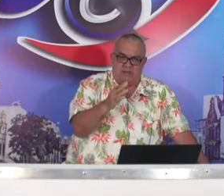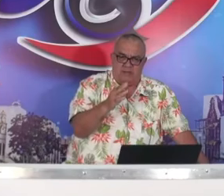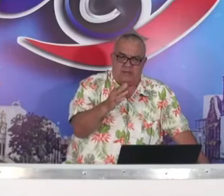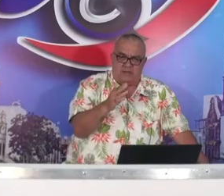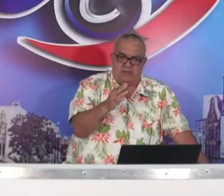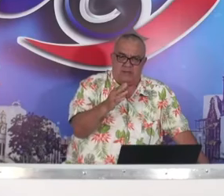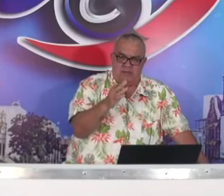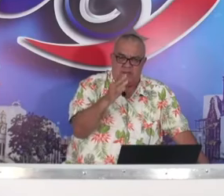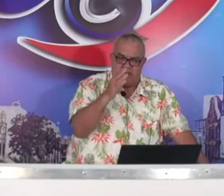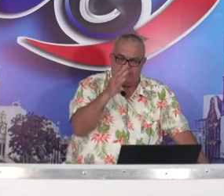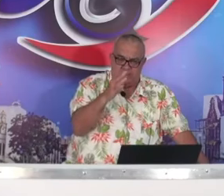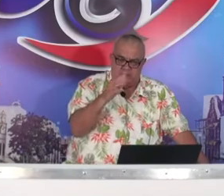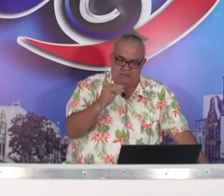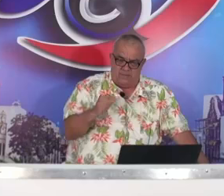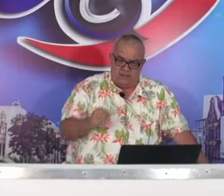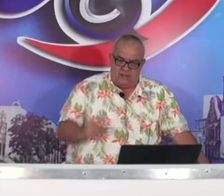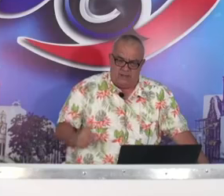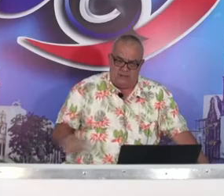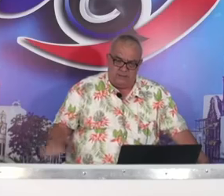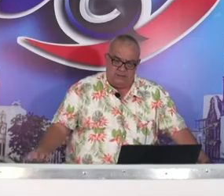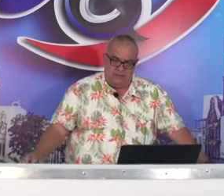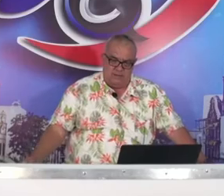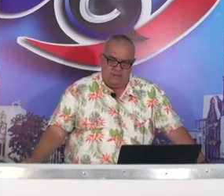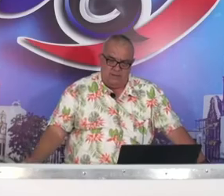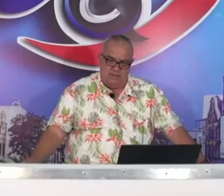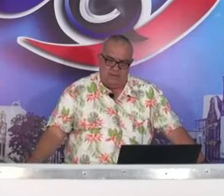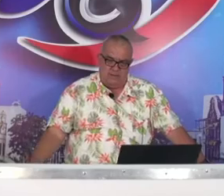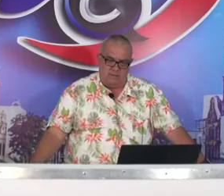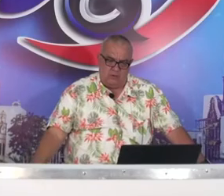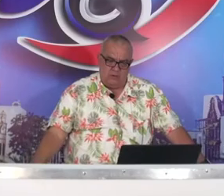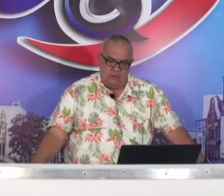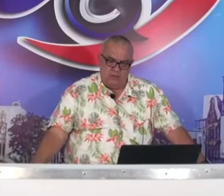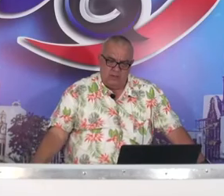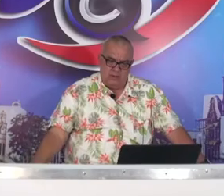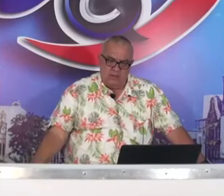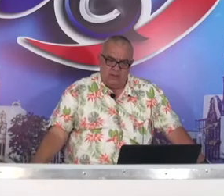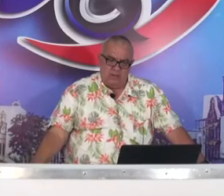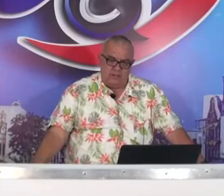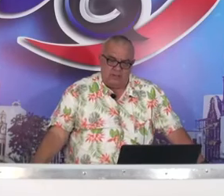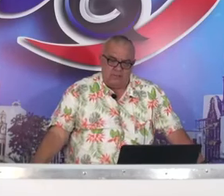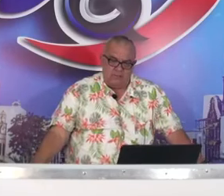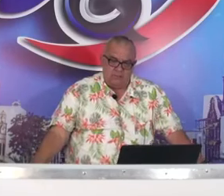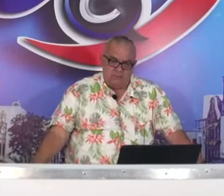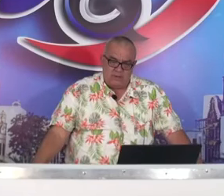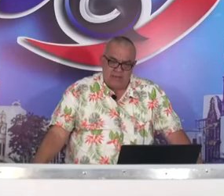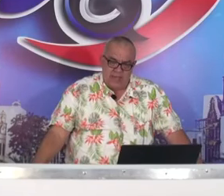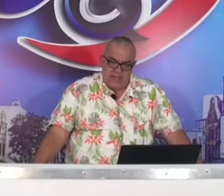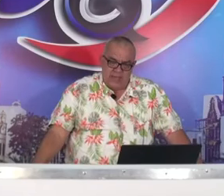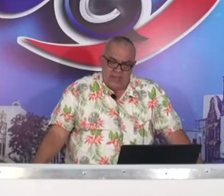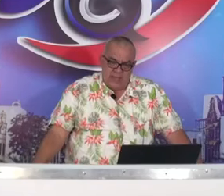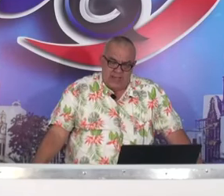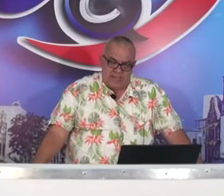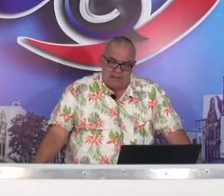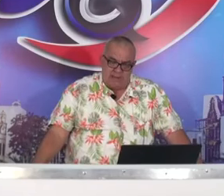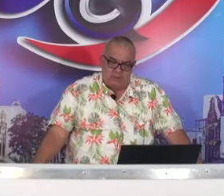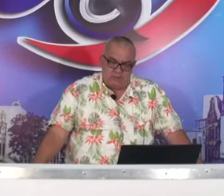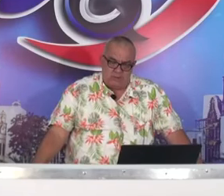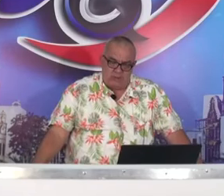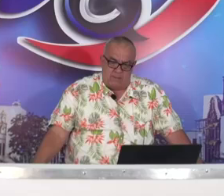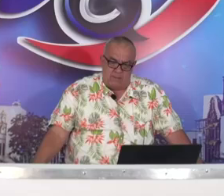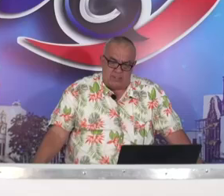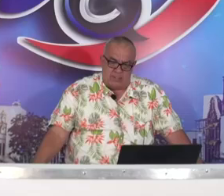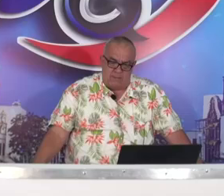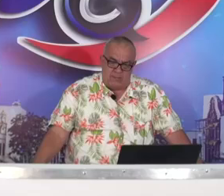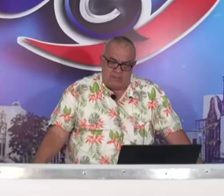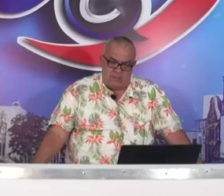vaya la redundancia, a las 7 de la mañana. Fer Memón dice... Aquí veremos